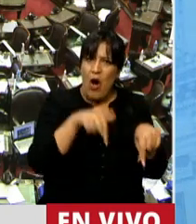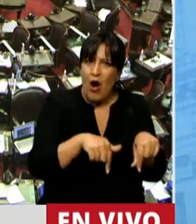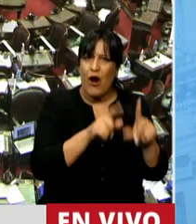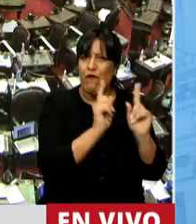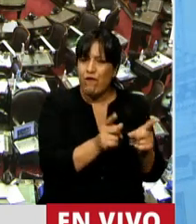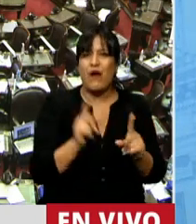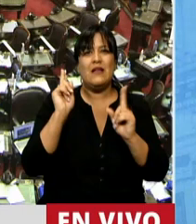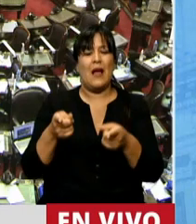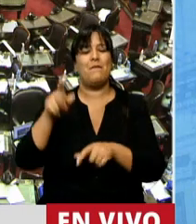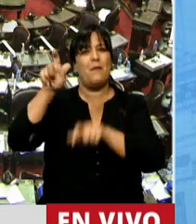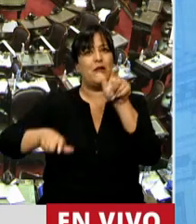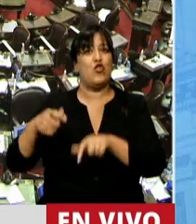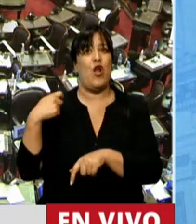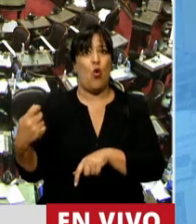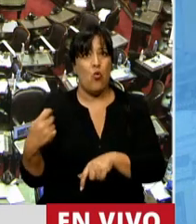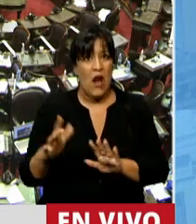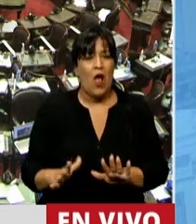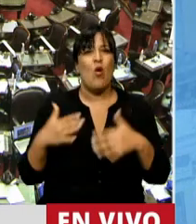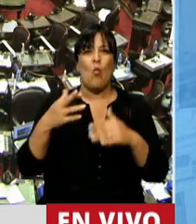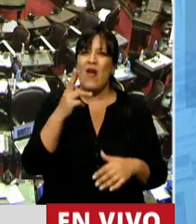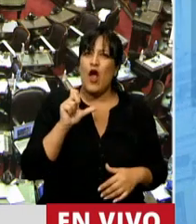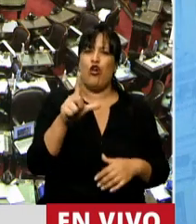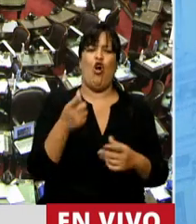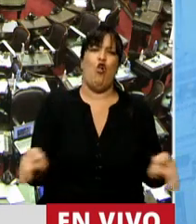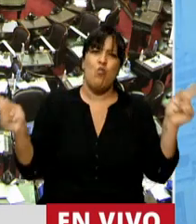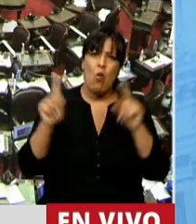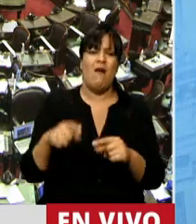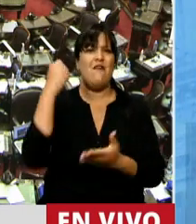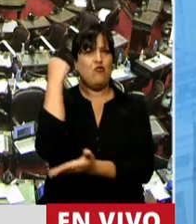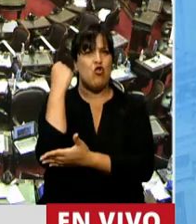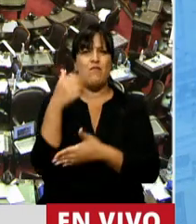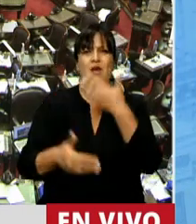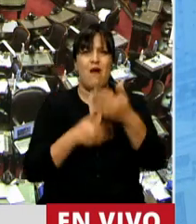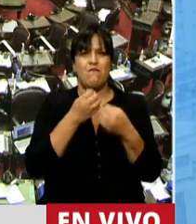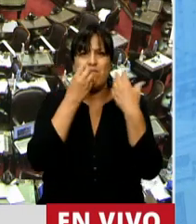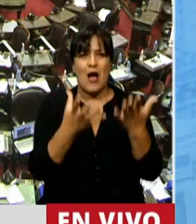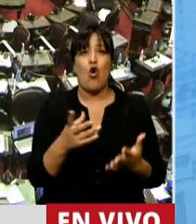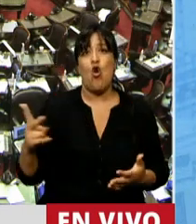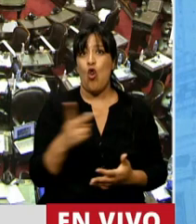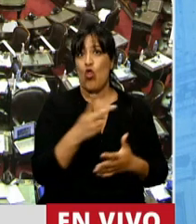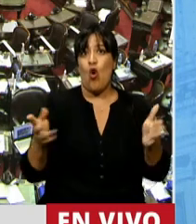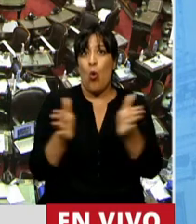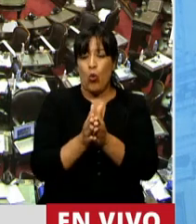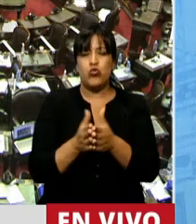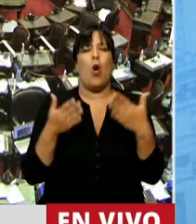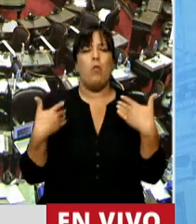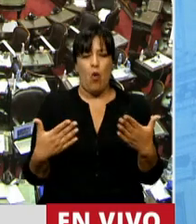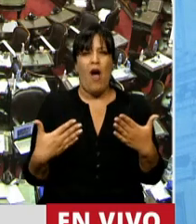los trabajadores pasivos recuperen su rol vital en la economía y para que con ellos vuelva a